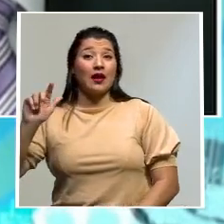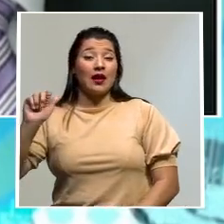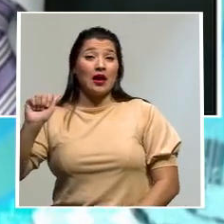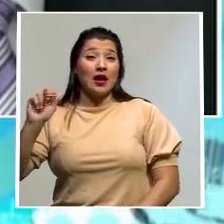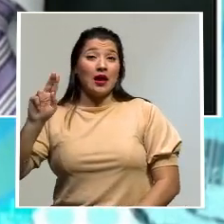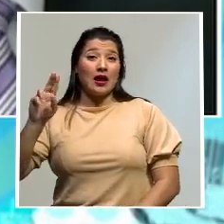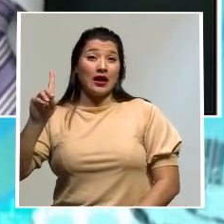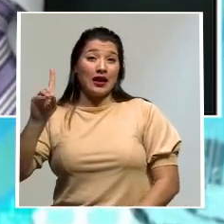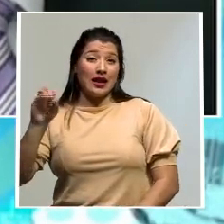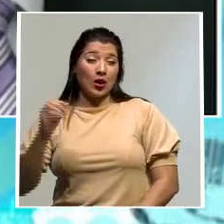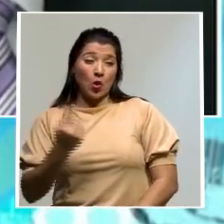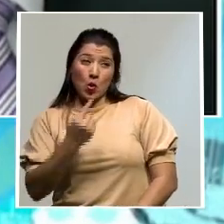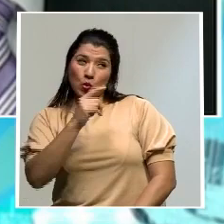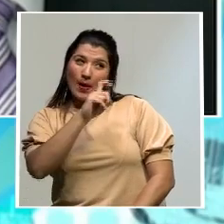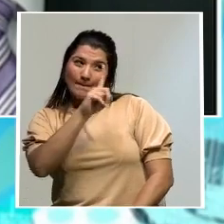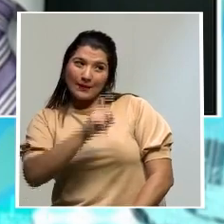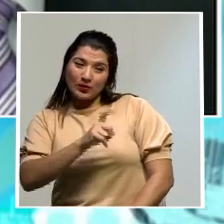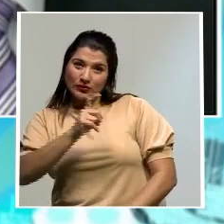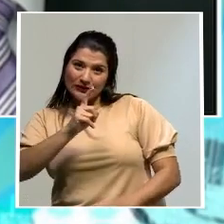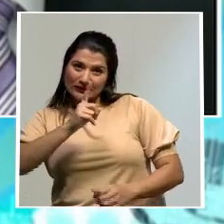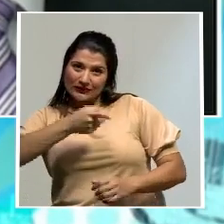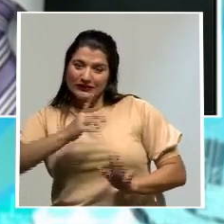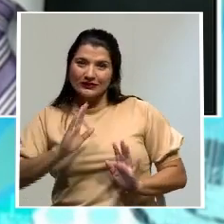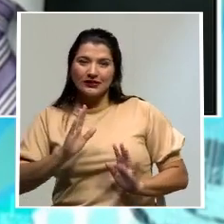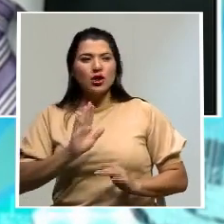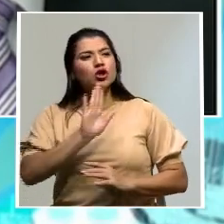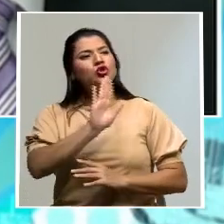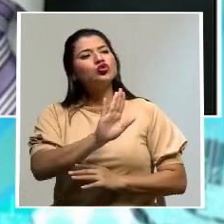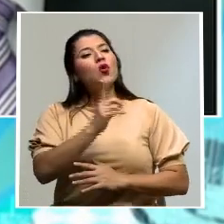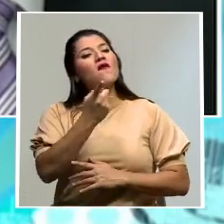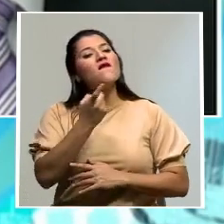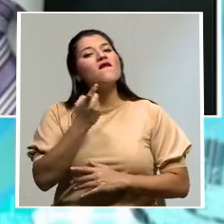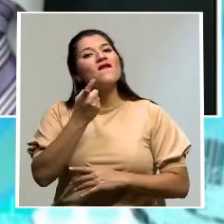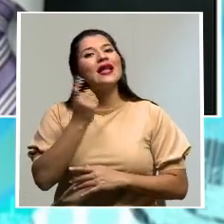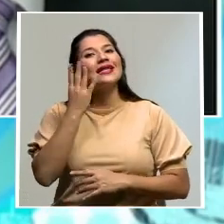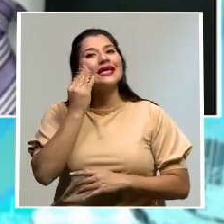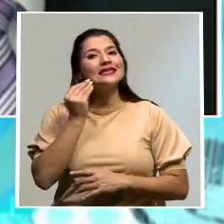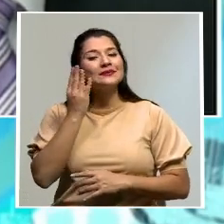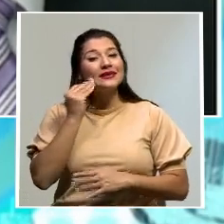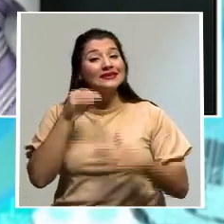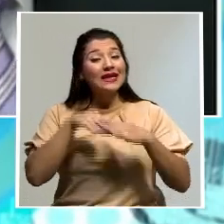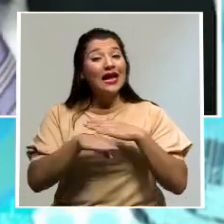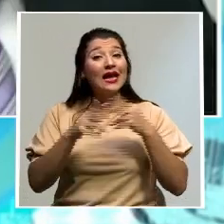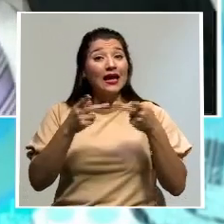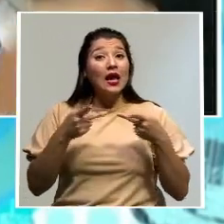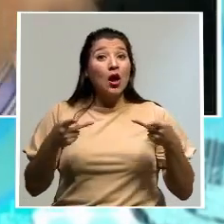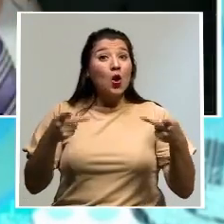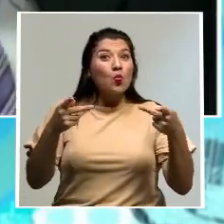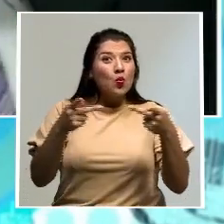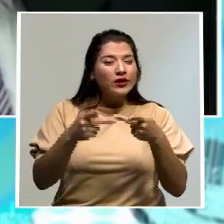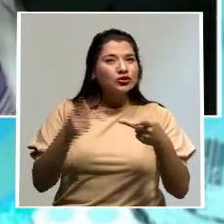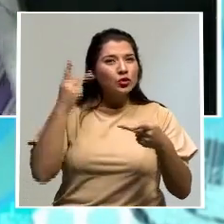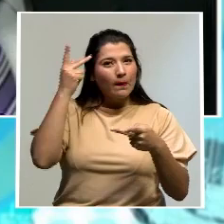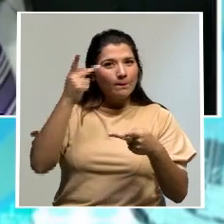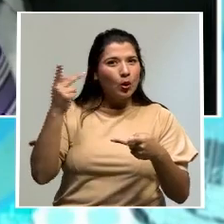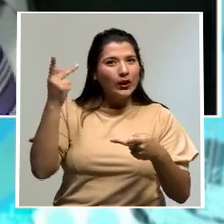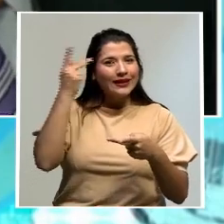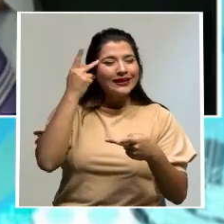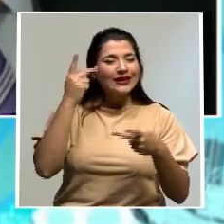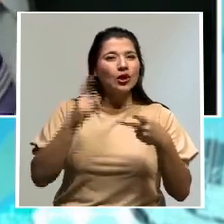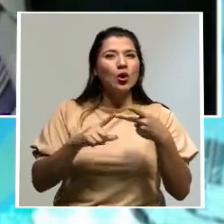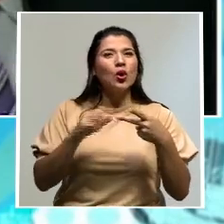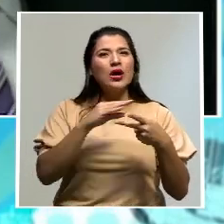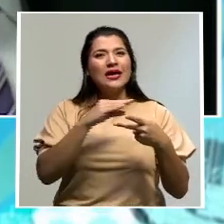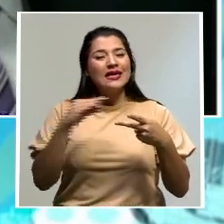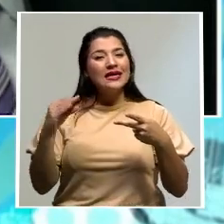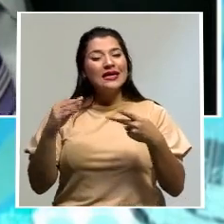pregunta obligada es sobre su falta de experiencia en cargos de elección popular y en cargos